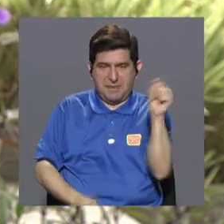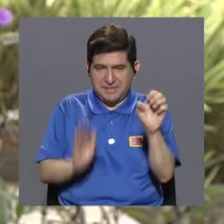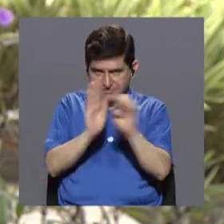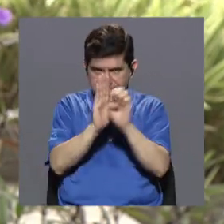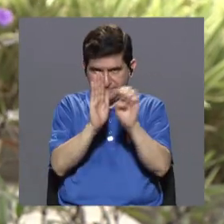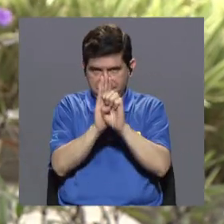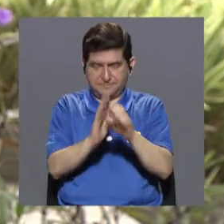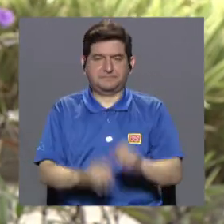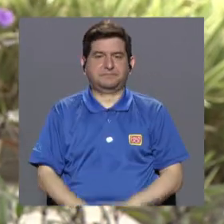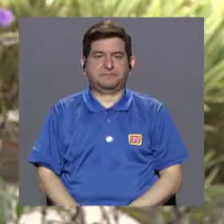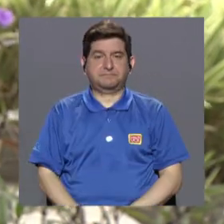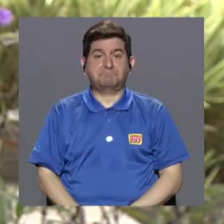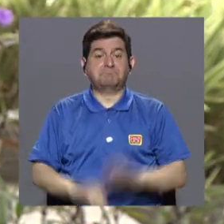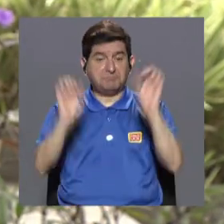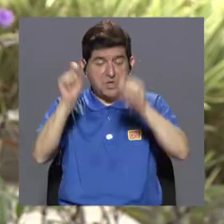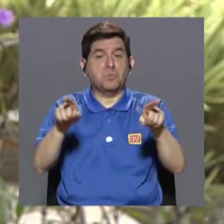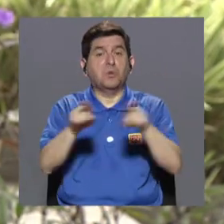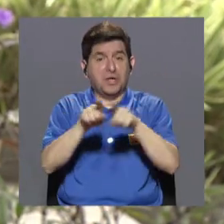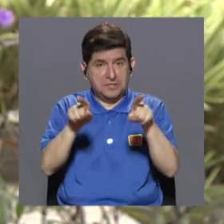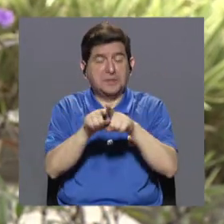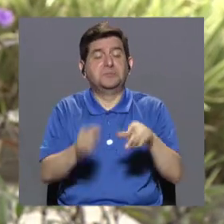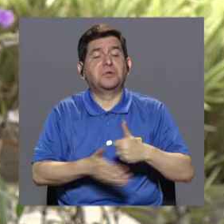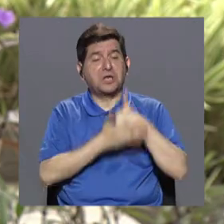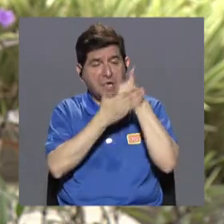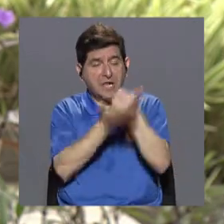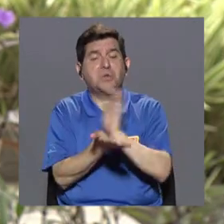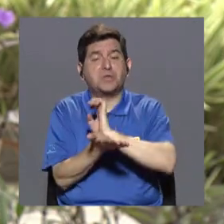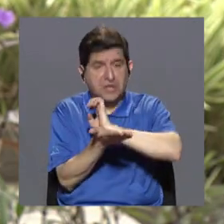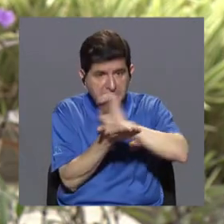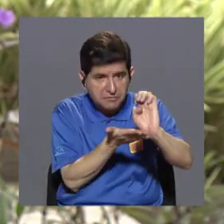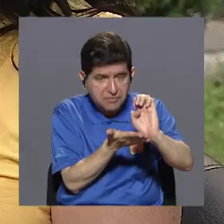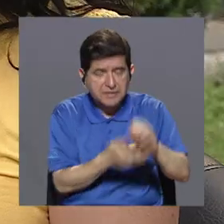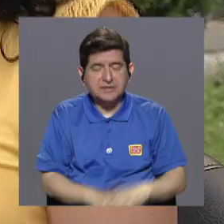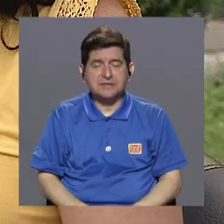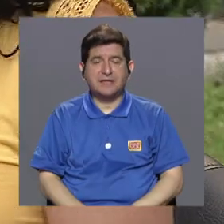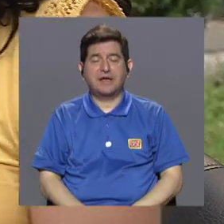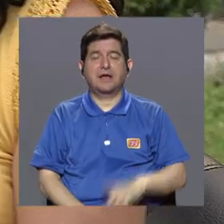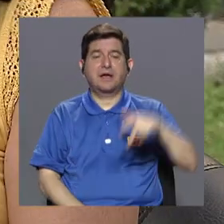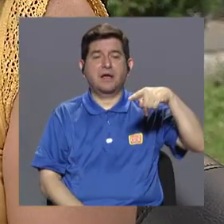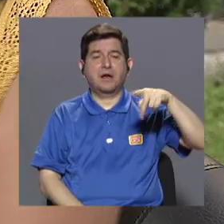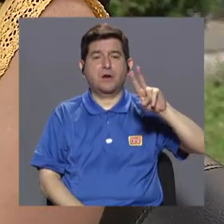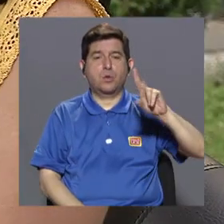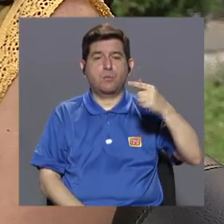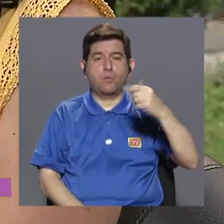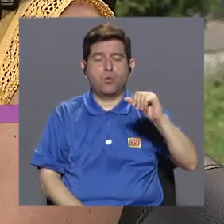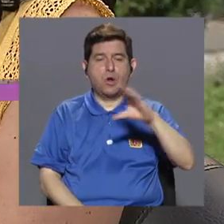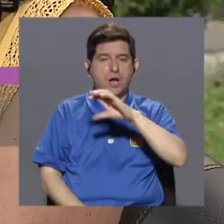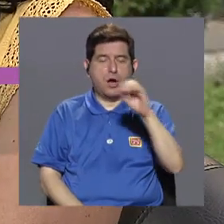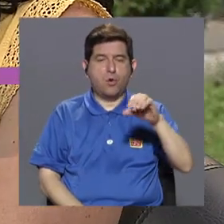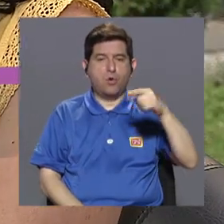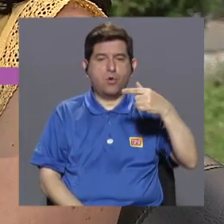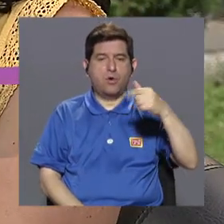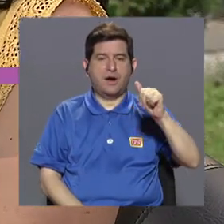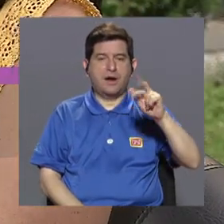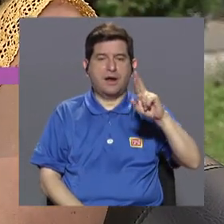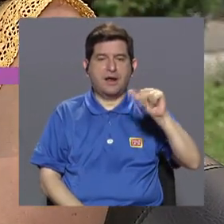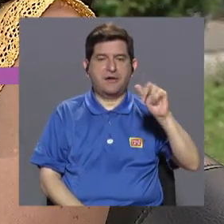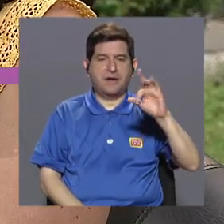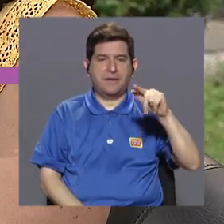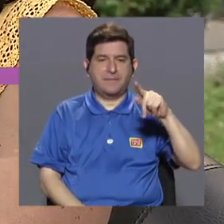7 meses, por ejemplo, uh-huh. y sí pueden también ayudar a evitar que la pulga y la garrapata entren en contacto. Okay.